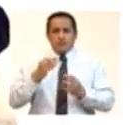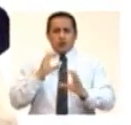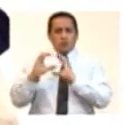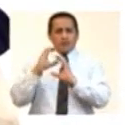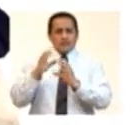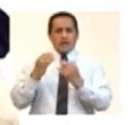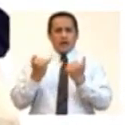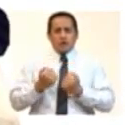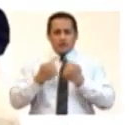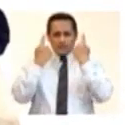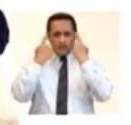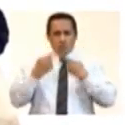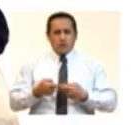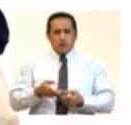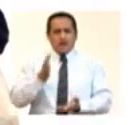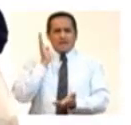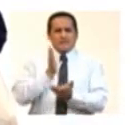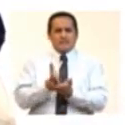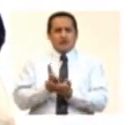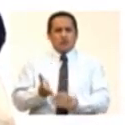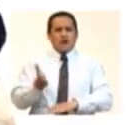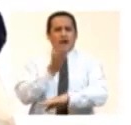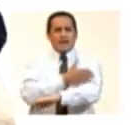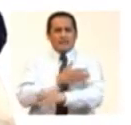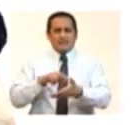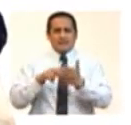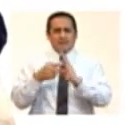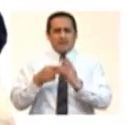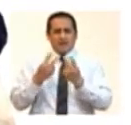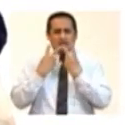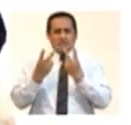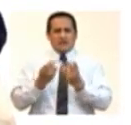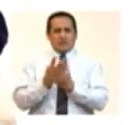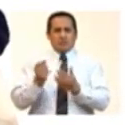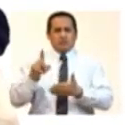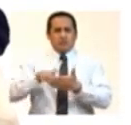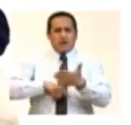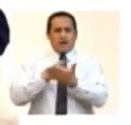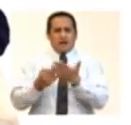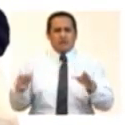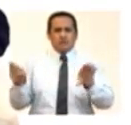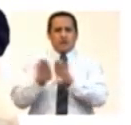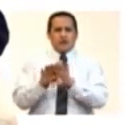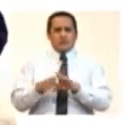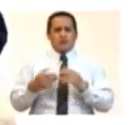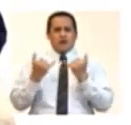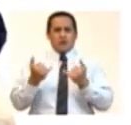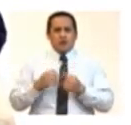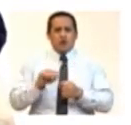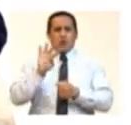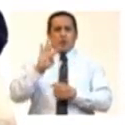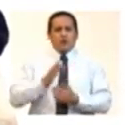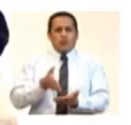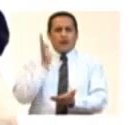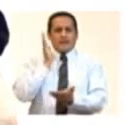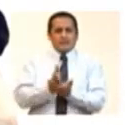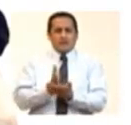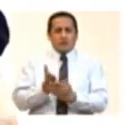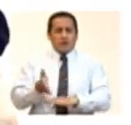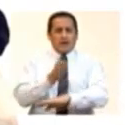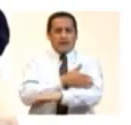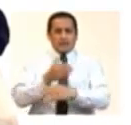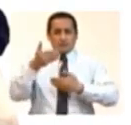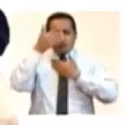quien vamos a tratar esta sentencia referida a, en los hechos, esta denegatoria del pedido de 4 sentenciados